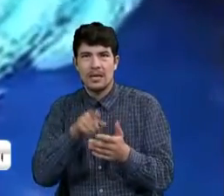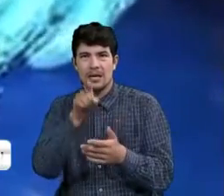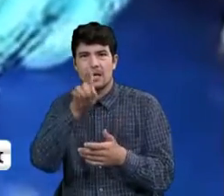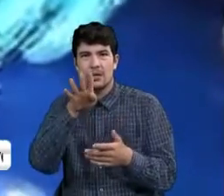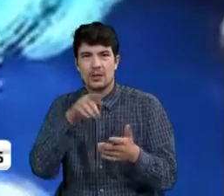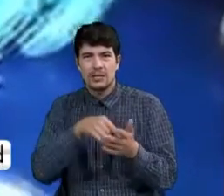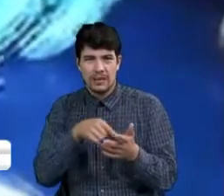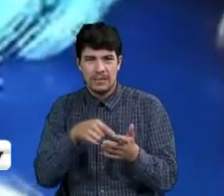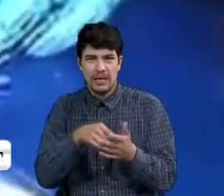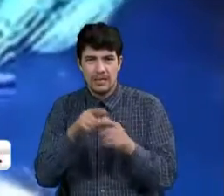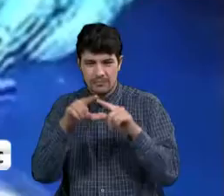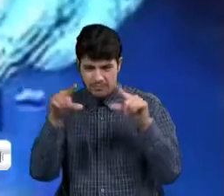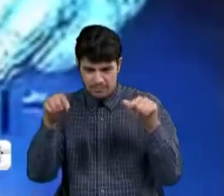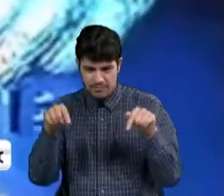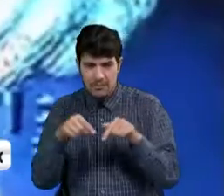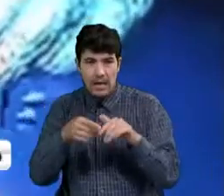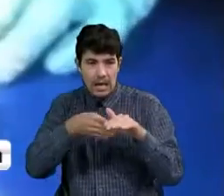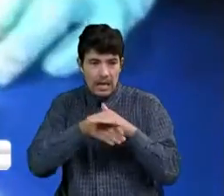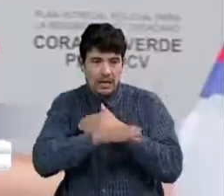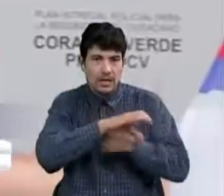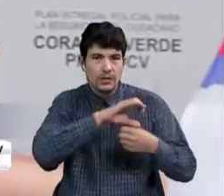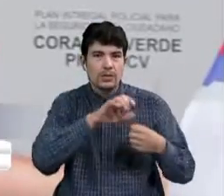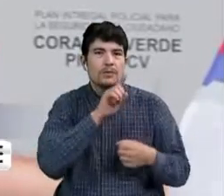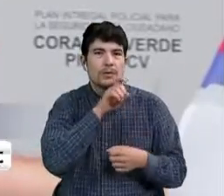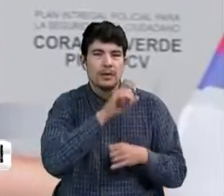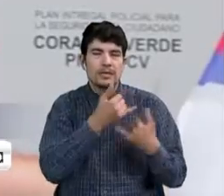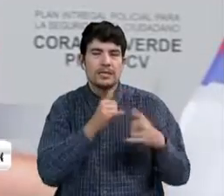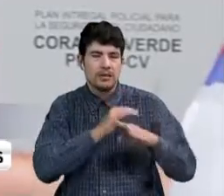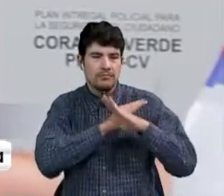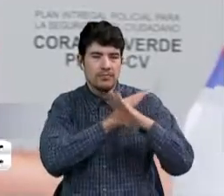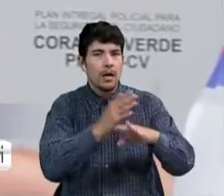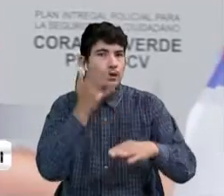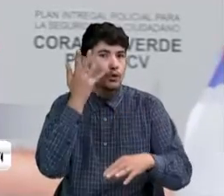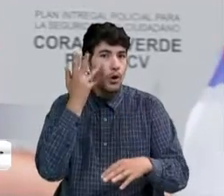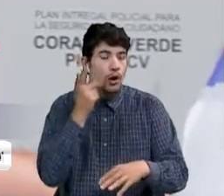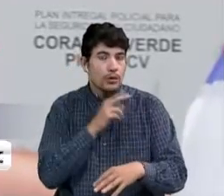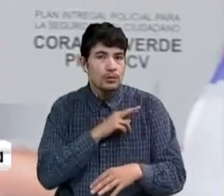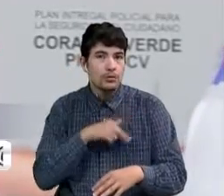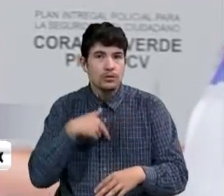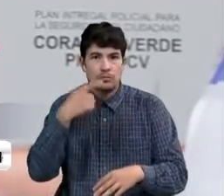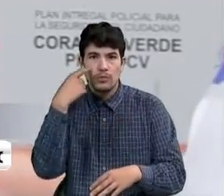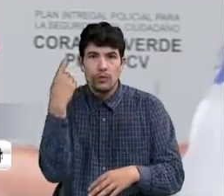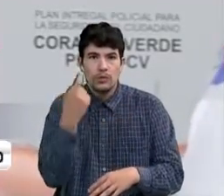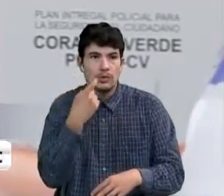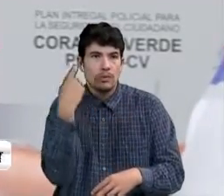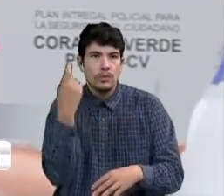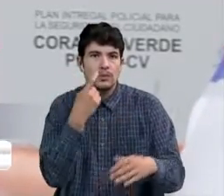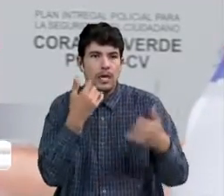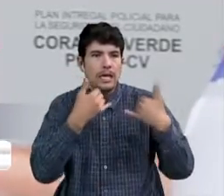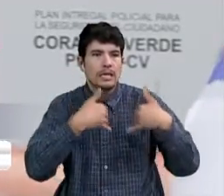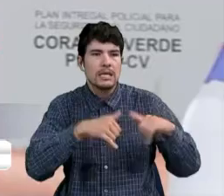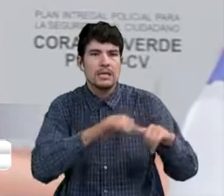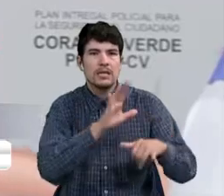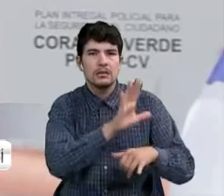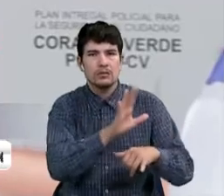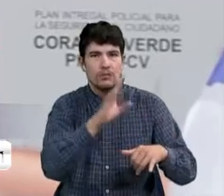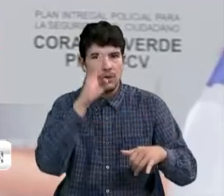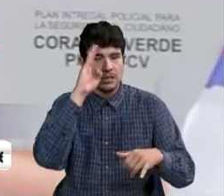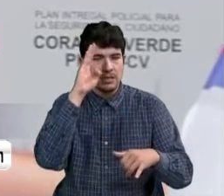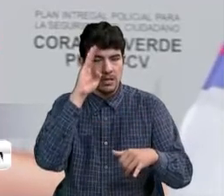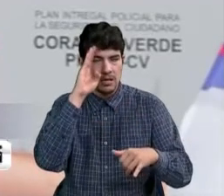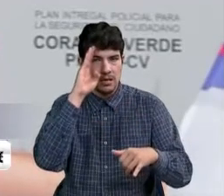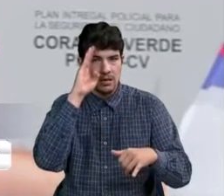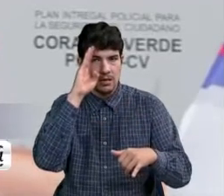que iban a ingresar al área metropolitana todos los días está buscando la manera de engañar a la policía en los puestos de control